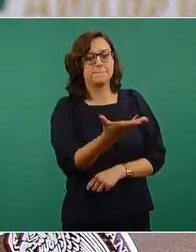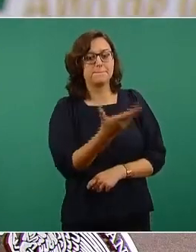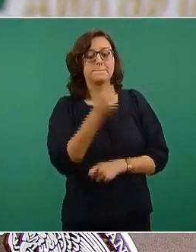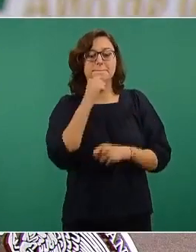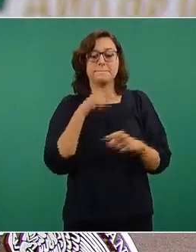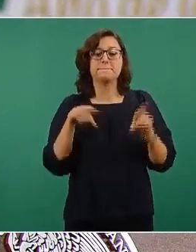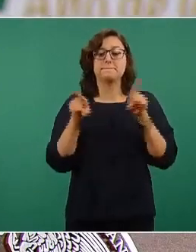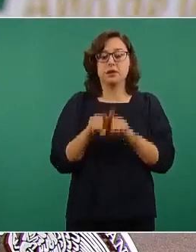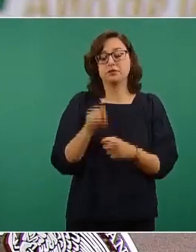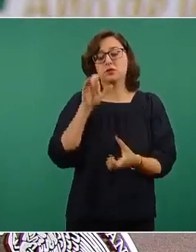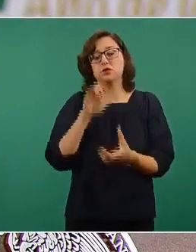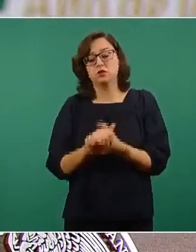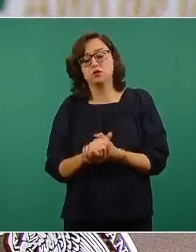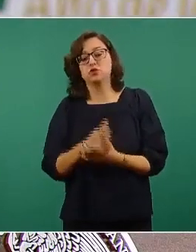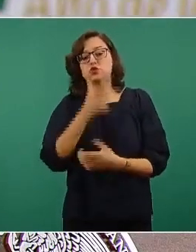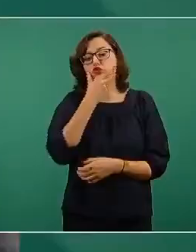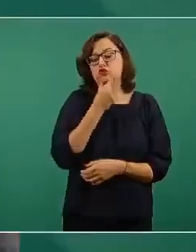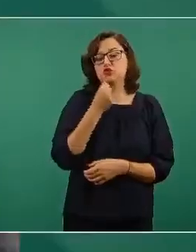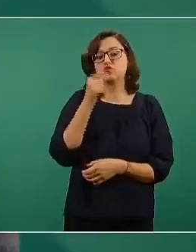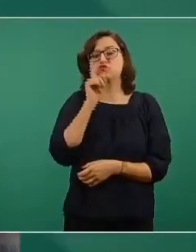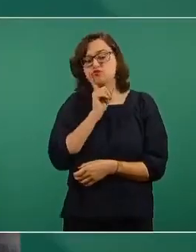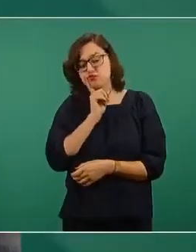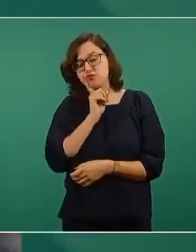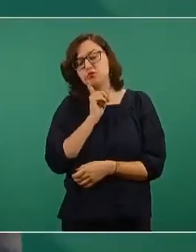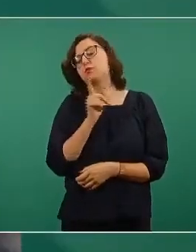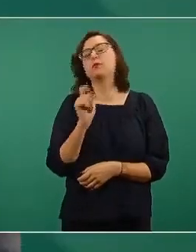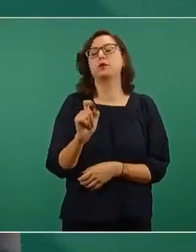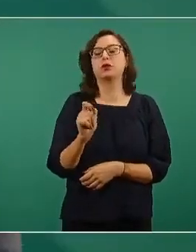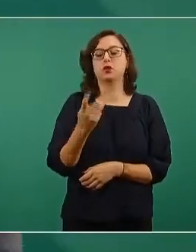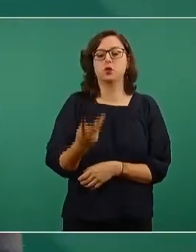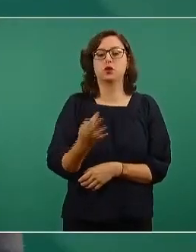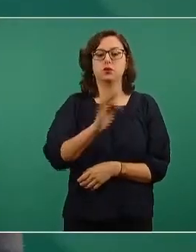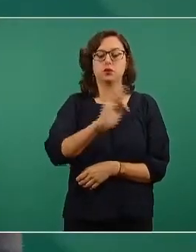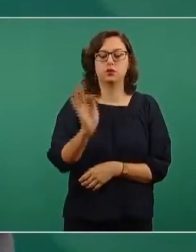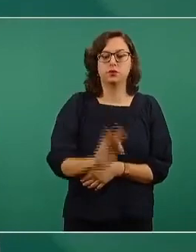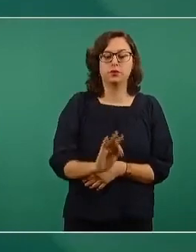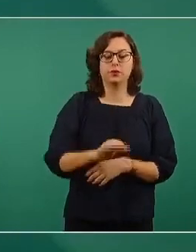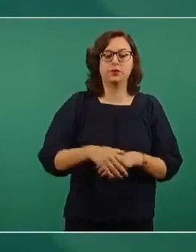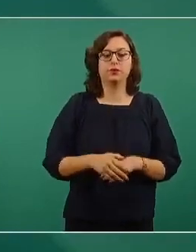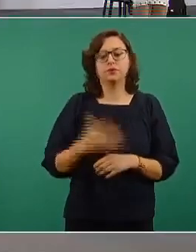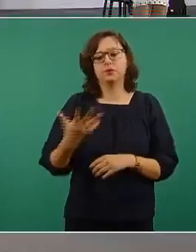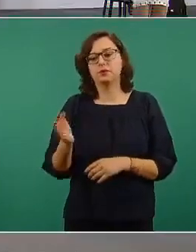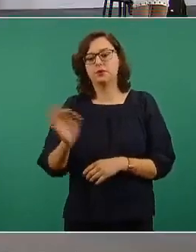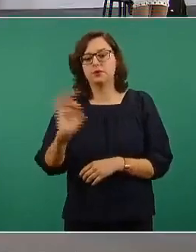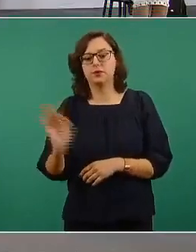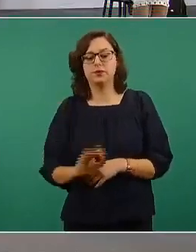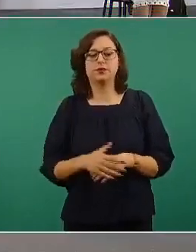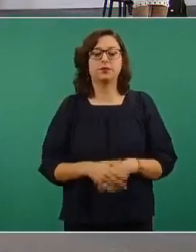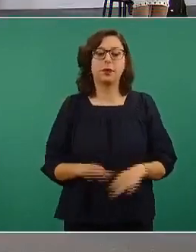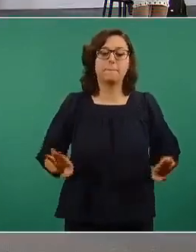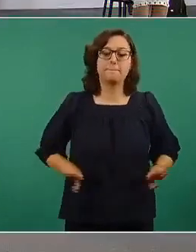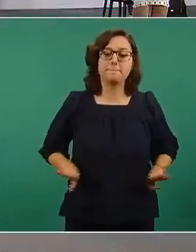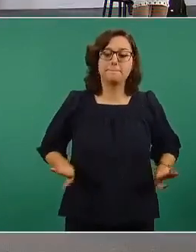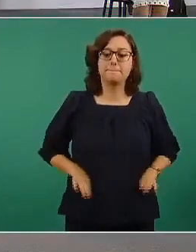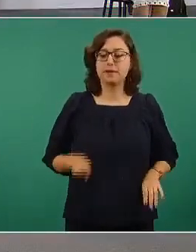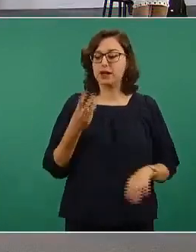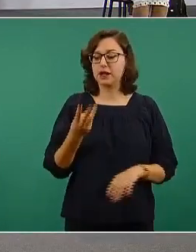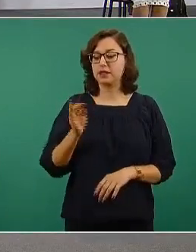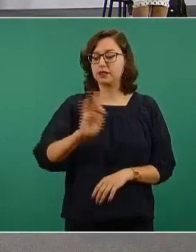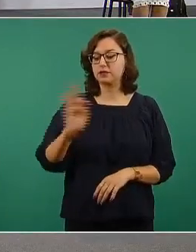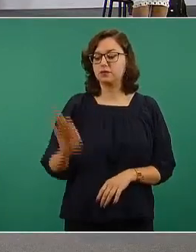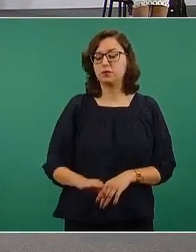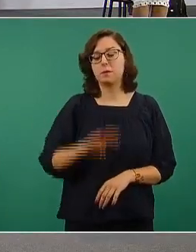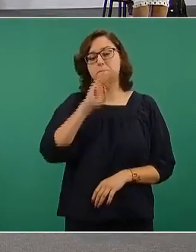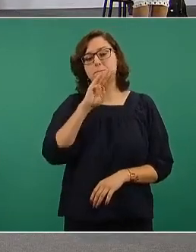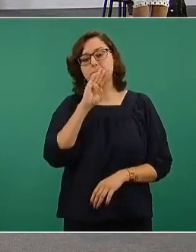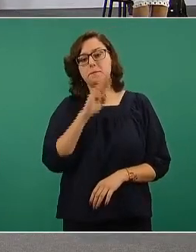los esposos y esposas con 24% y 5% respectivamente, parejas 3%, las madres